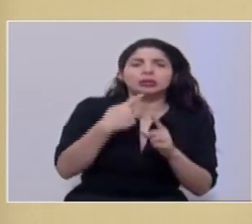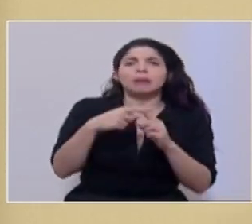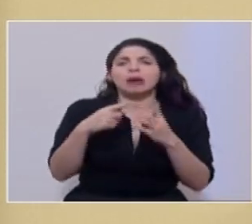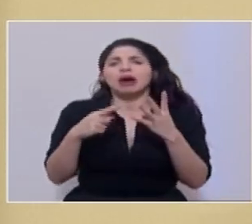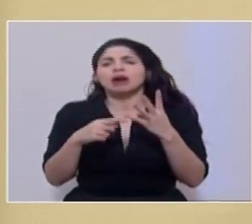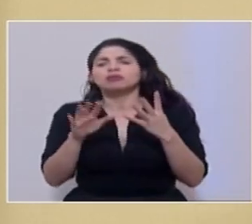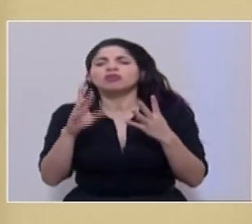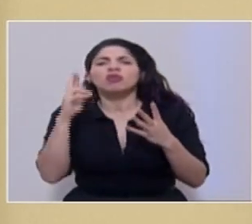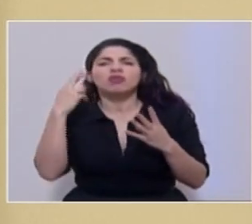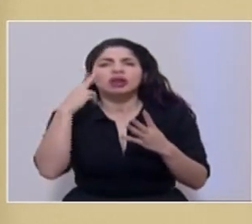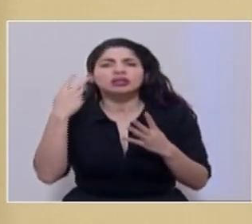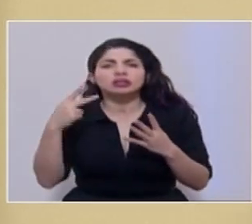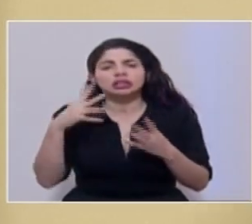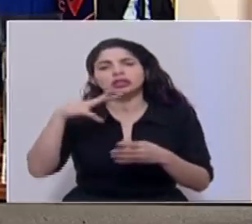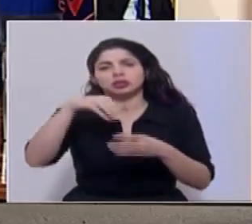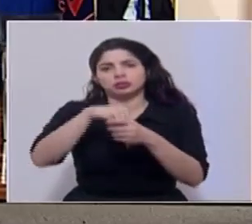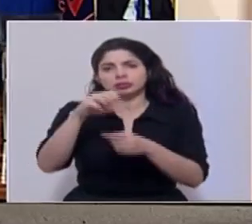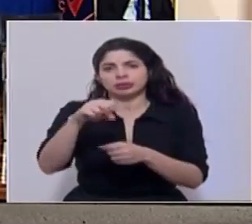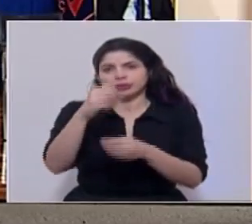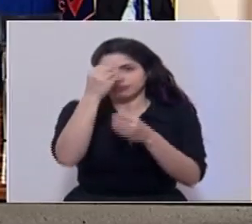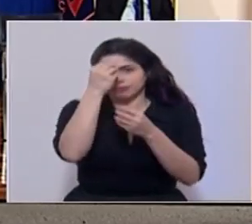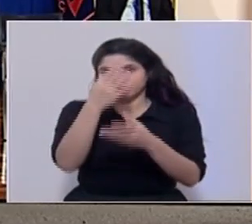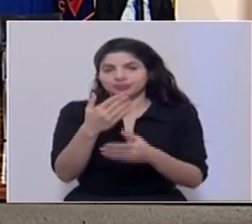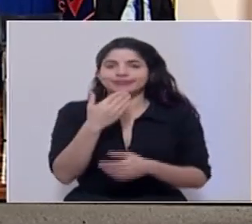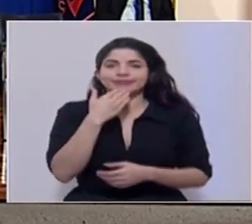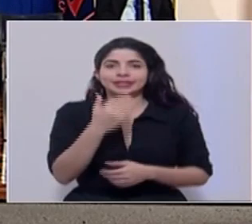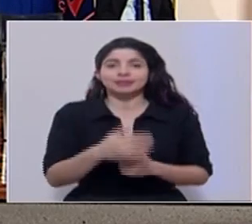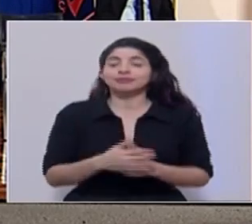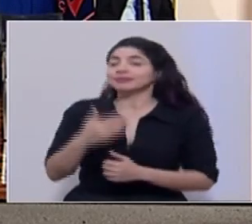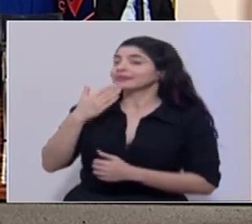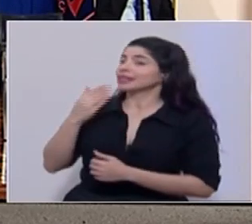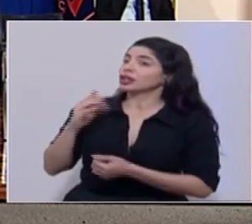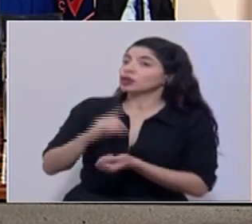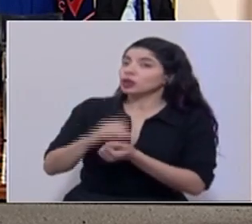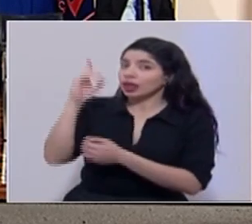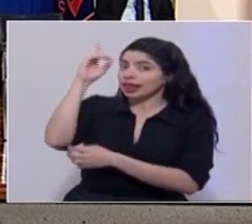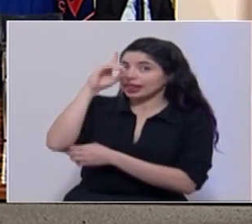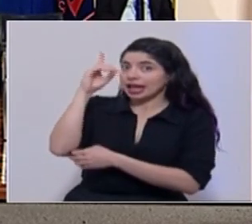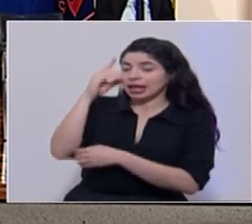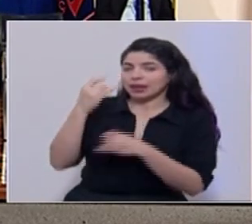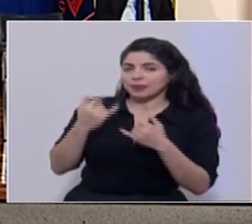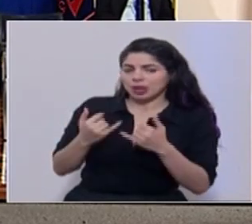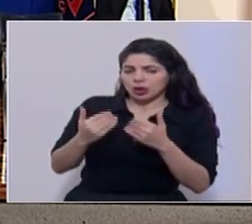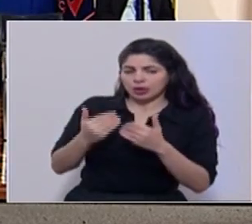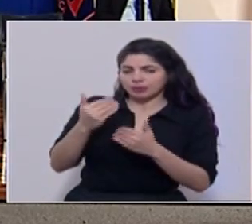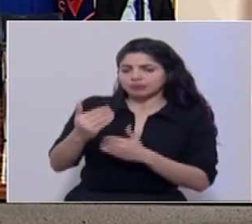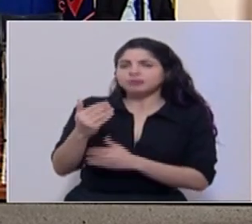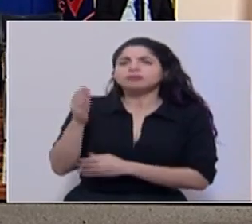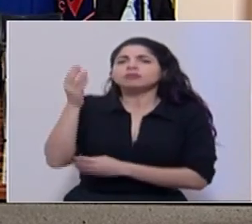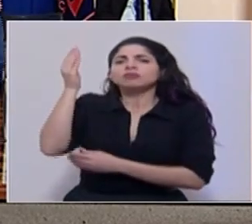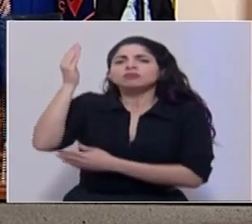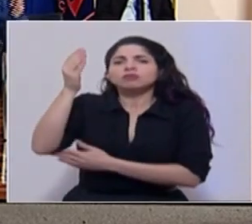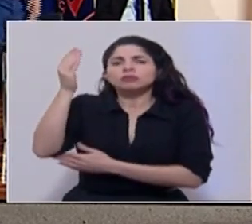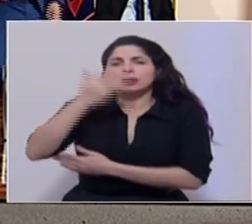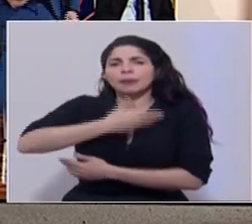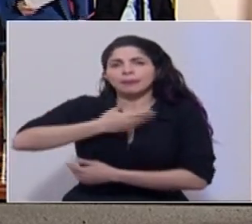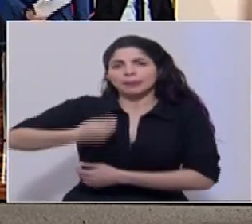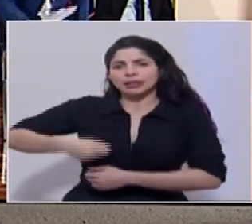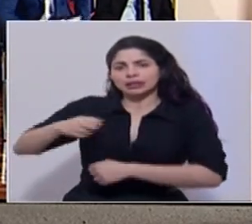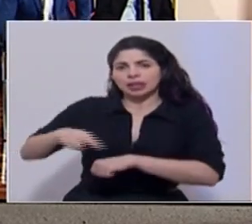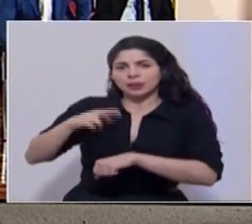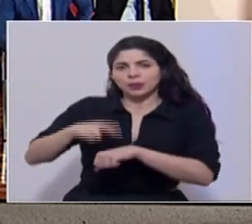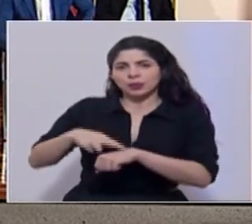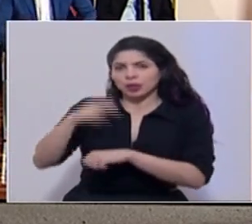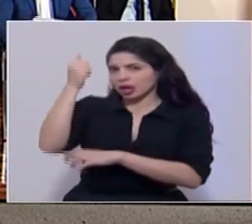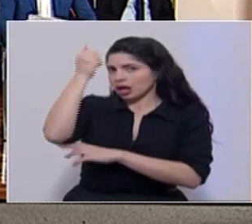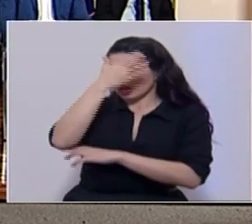riesgo. Gracias. Muchísimas gracias a usted, doctor Daniel Salas. De inmediato escucharemos el mensaje del presidente de la